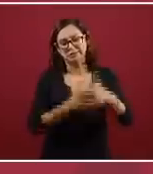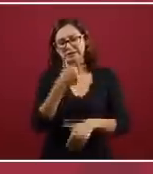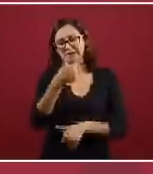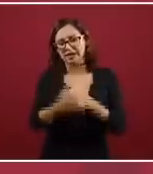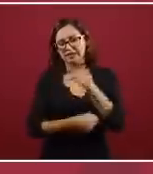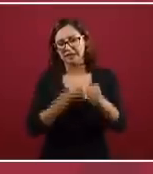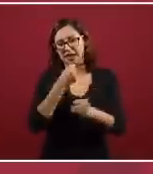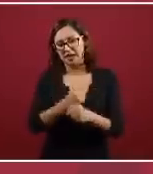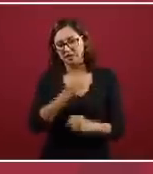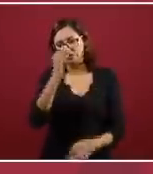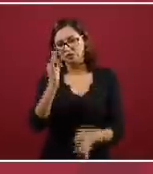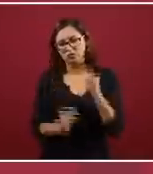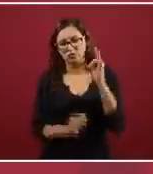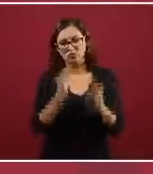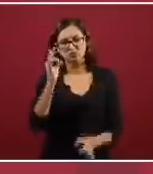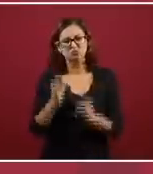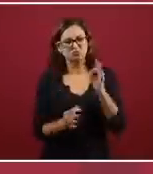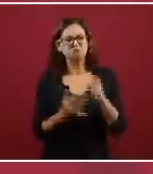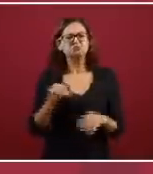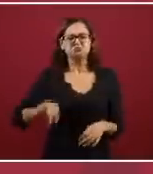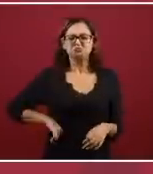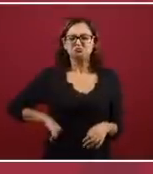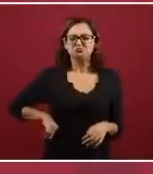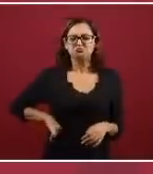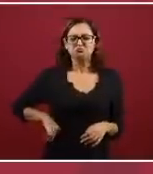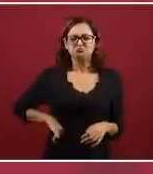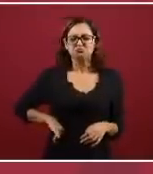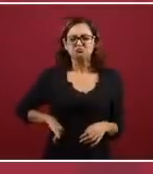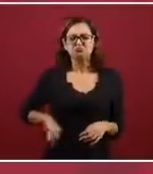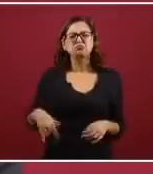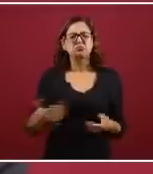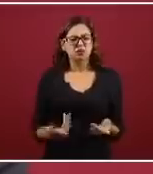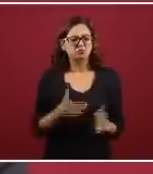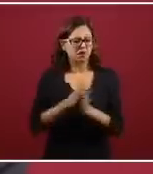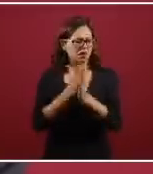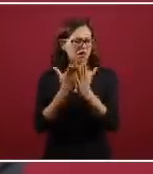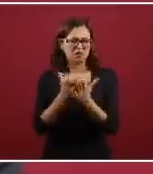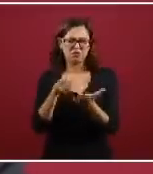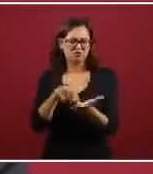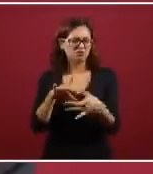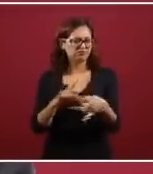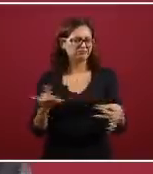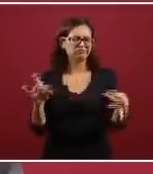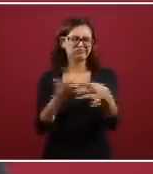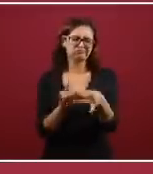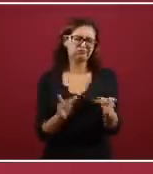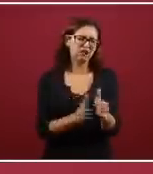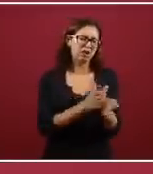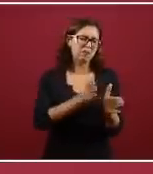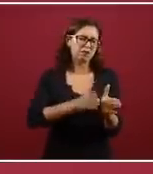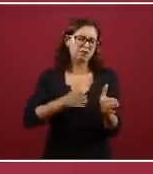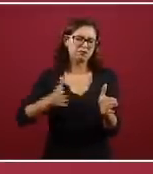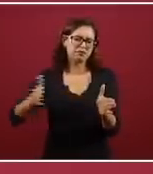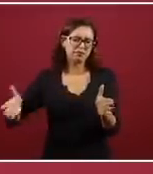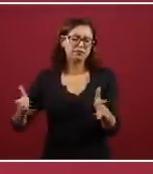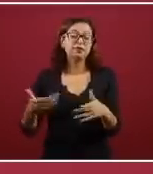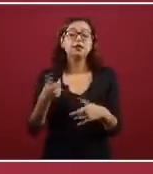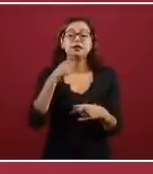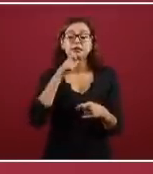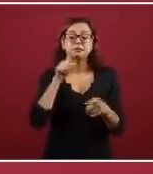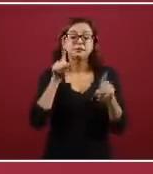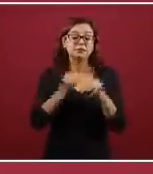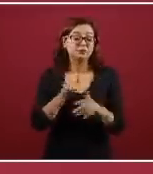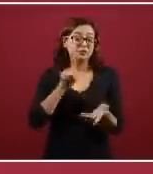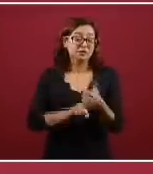6 años y que es muy interesante y está descrito en el libro. Y ahí, en ese